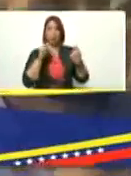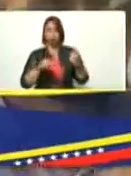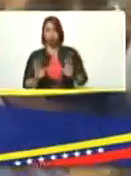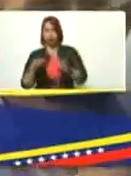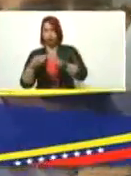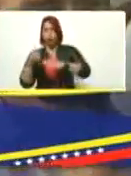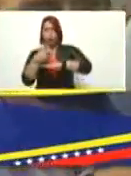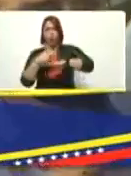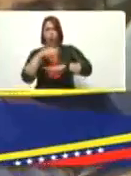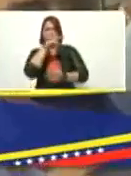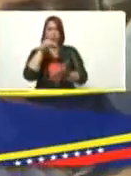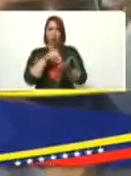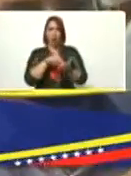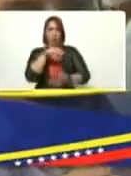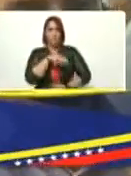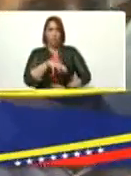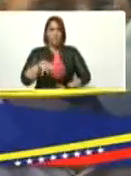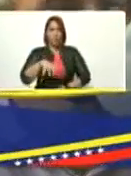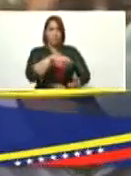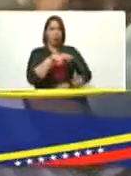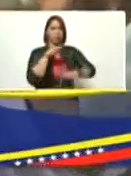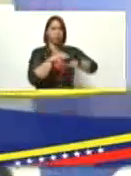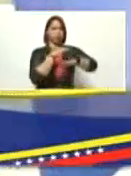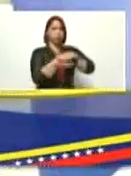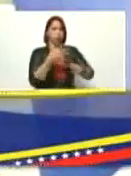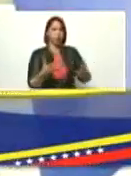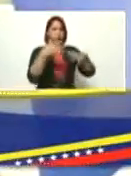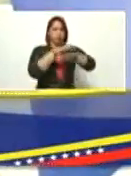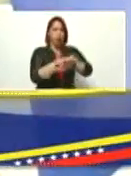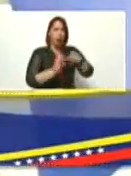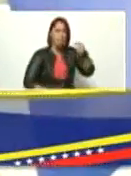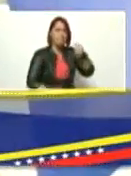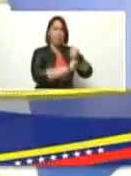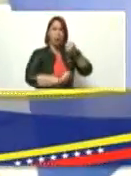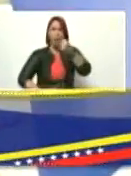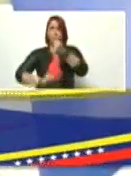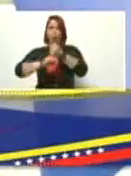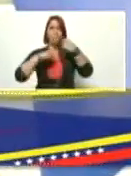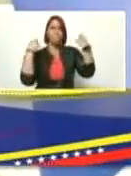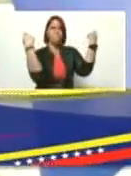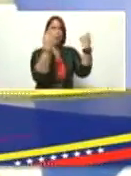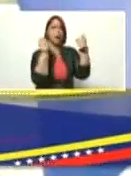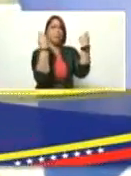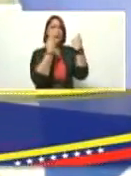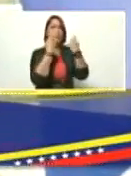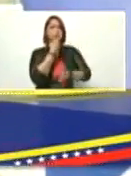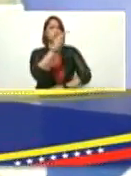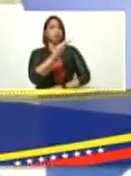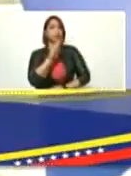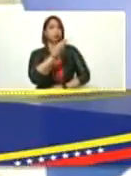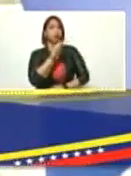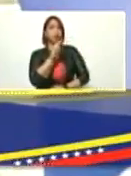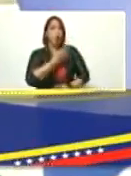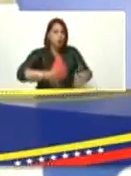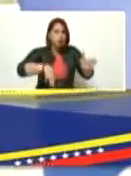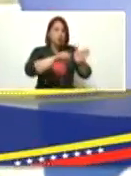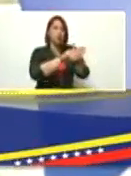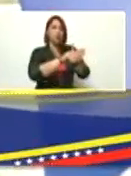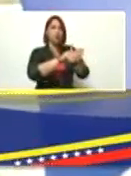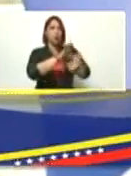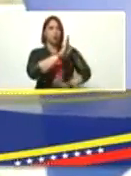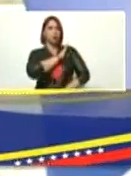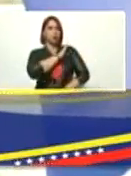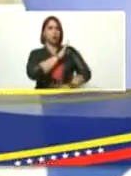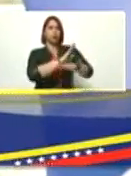nacional, regional y municipal, que impulse y promueva políticas de rescate del